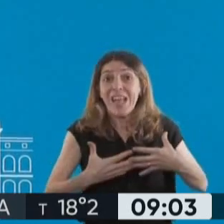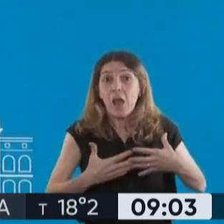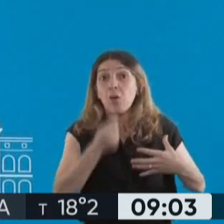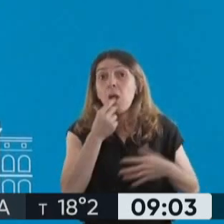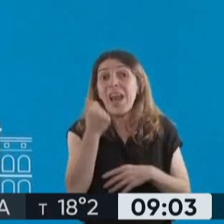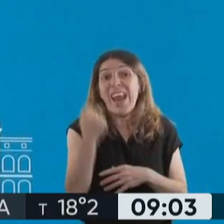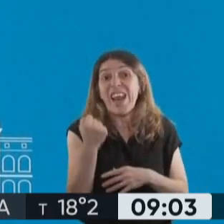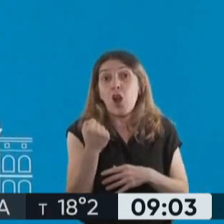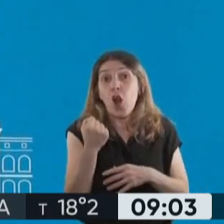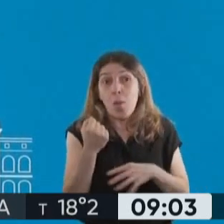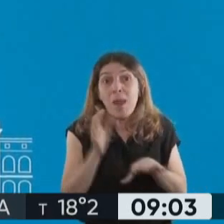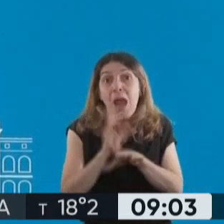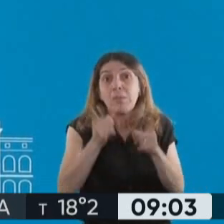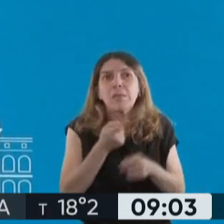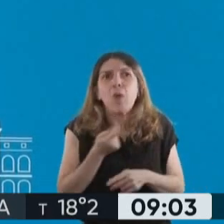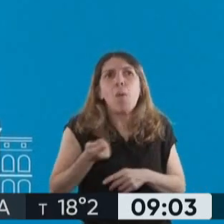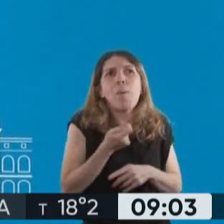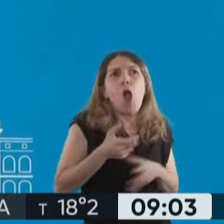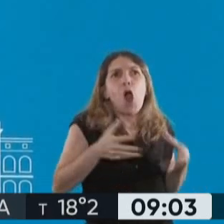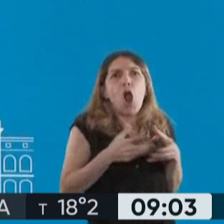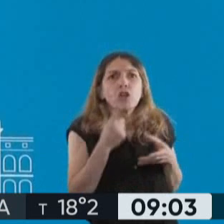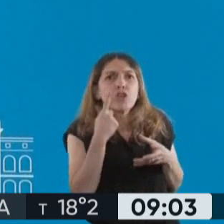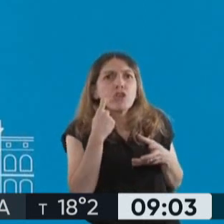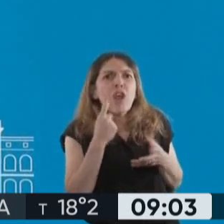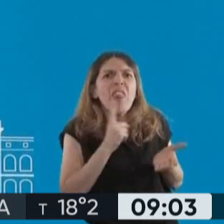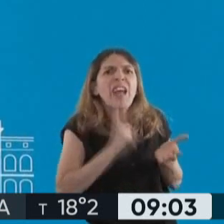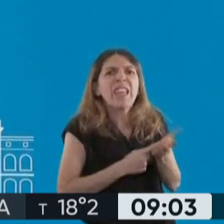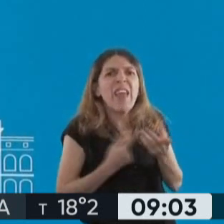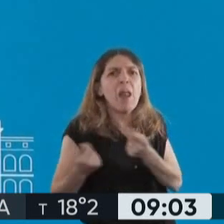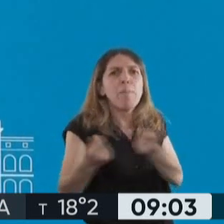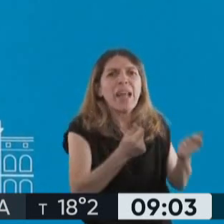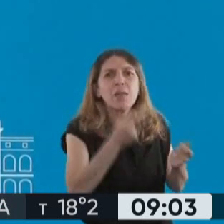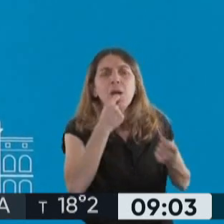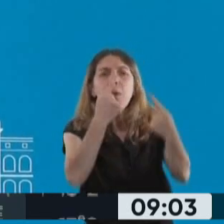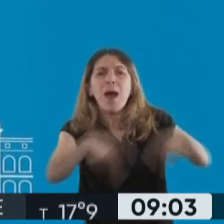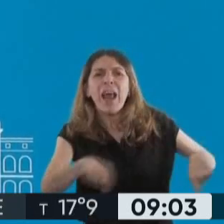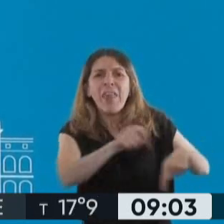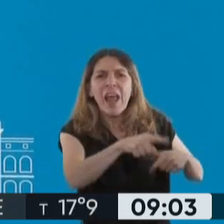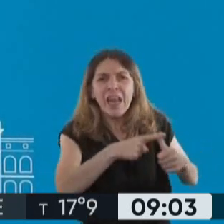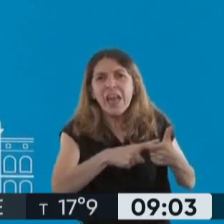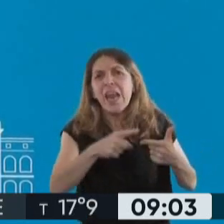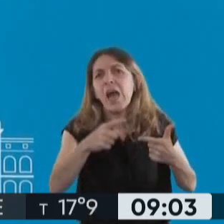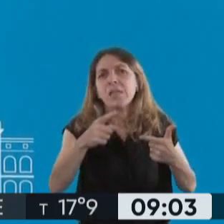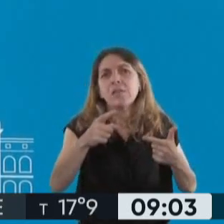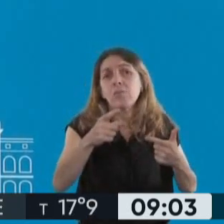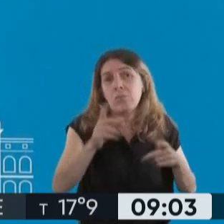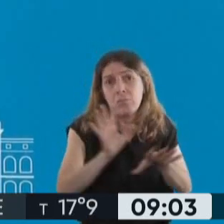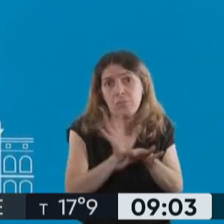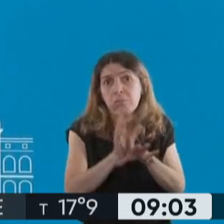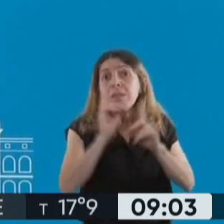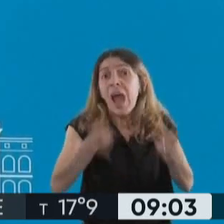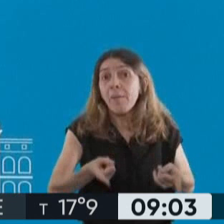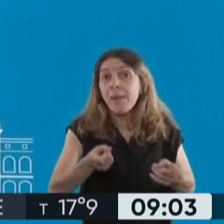economía oligopólica como es la que tenemos en la Argentina, sobre todo en la cuestión de las mercaderías y en la cuestión de la formación de precios, pero